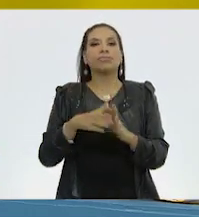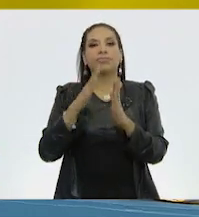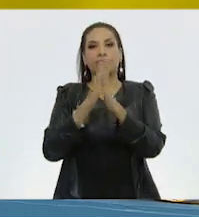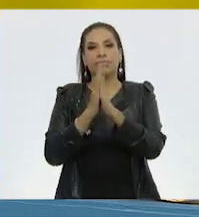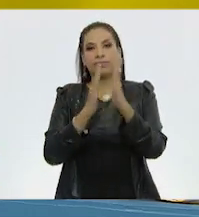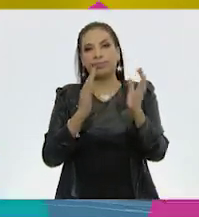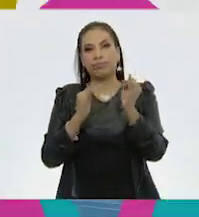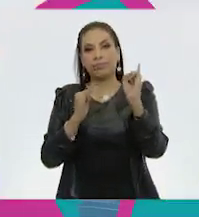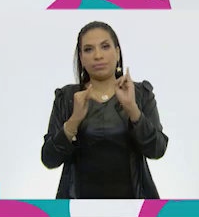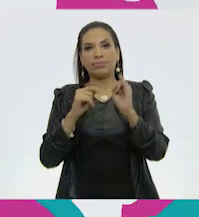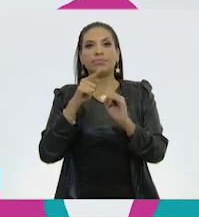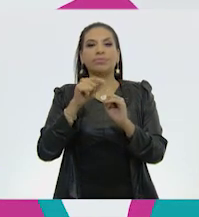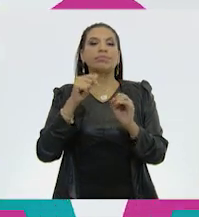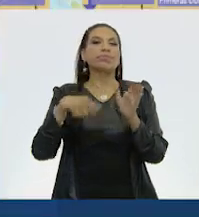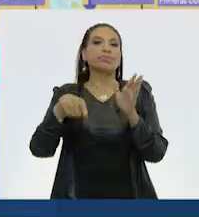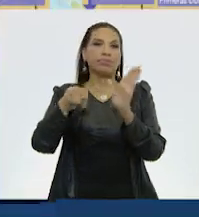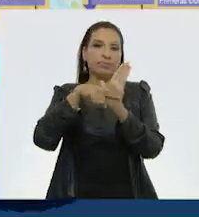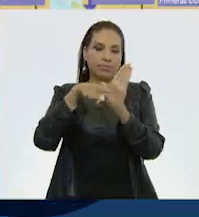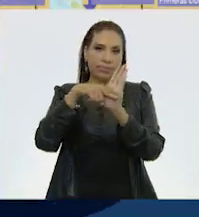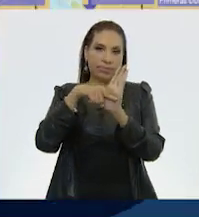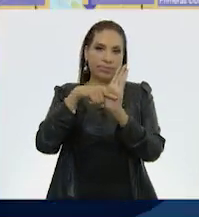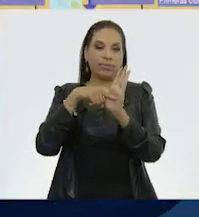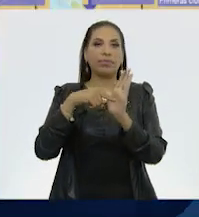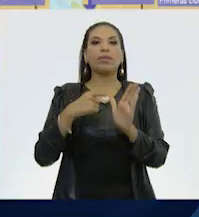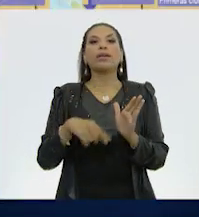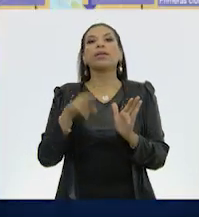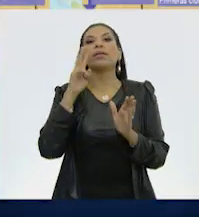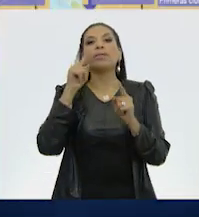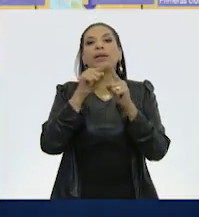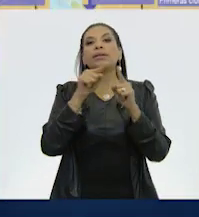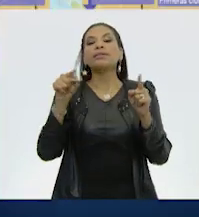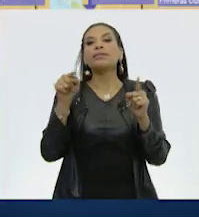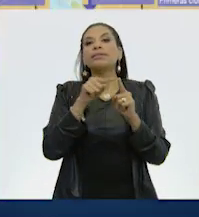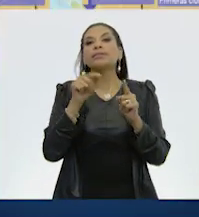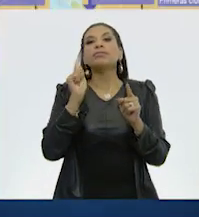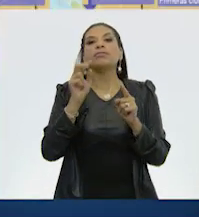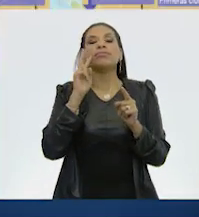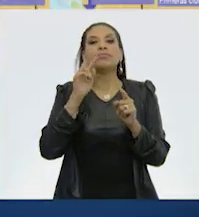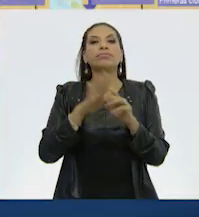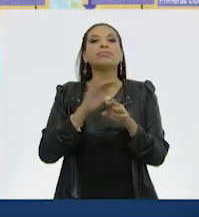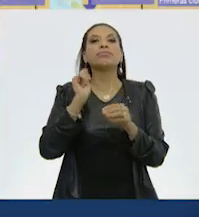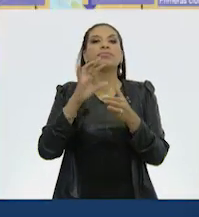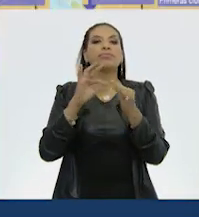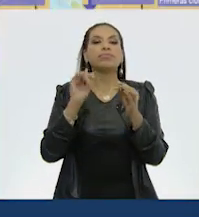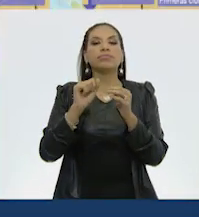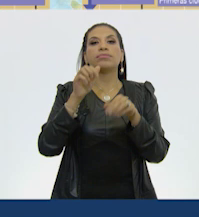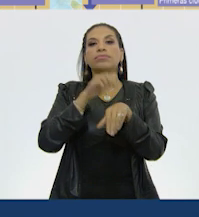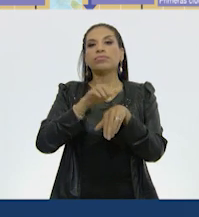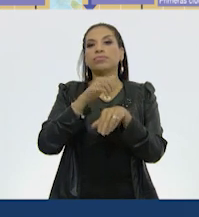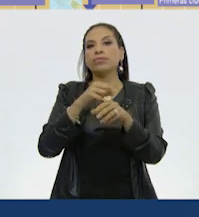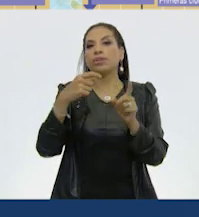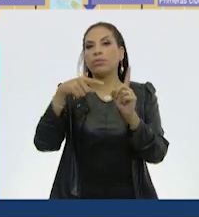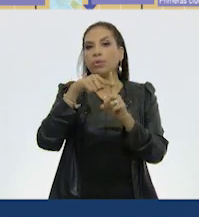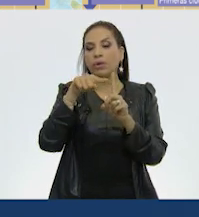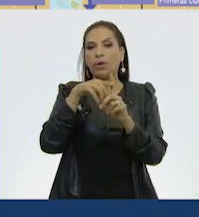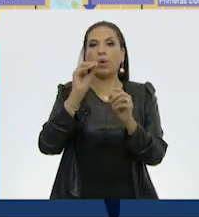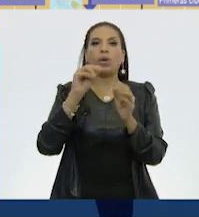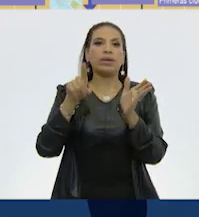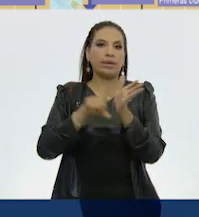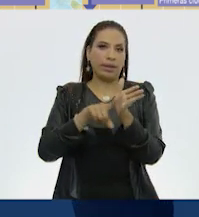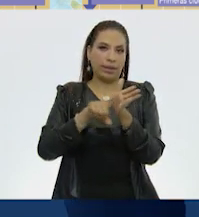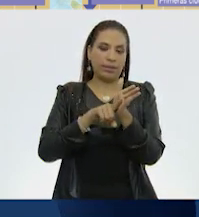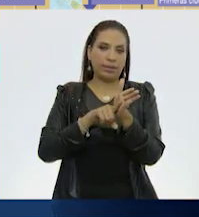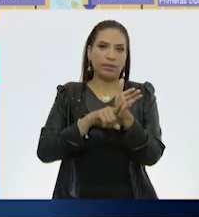lado izquierdo son negativos. En nuestras líneas del tiempo, en vez de hablar de números positivos y números